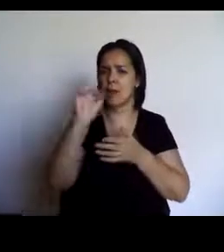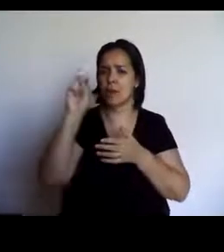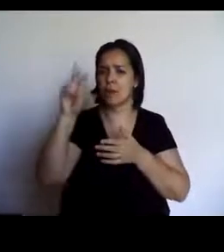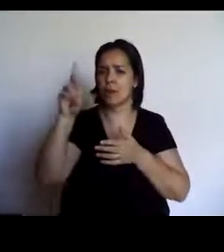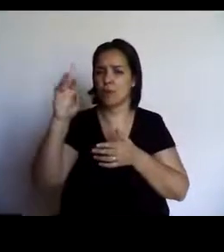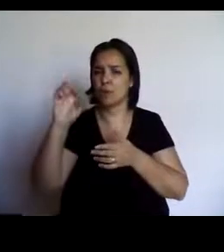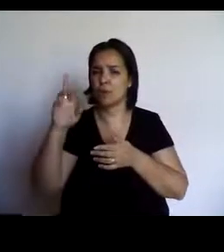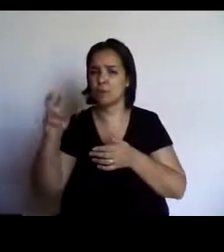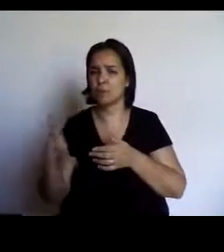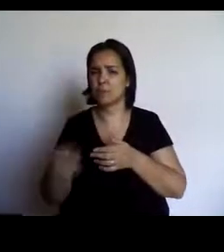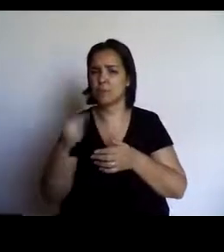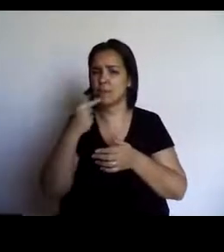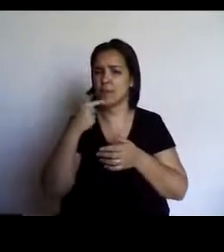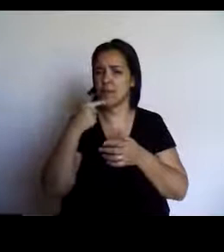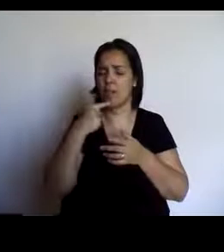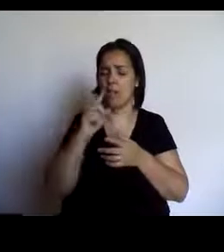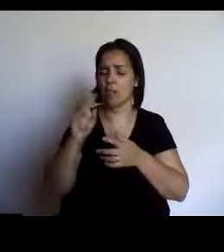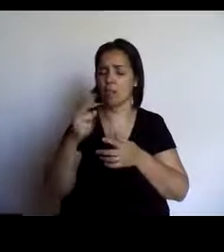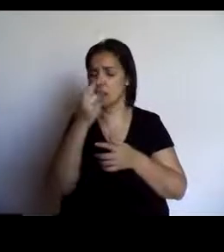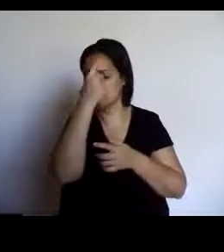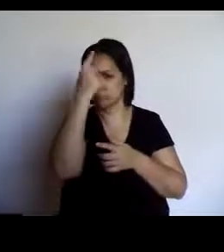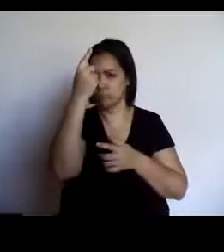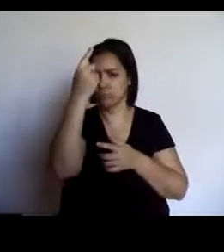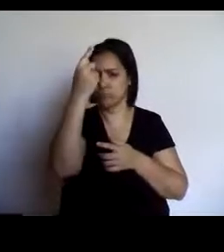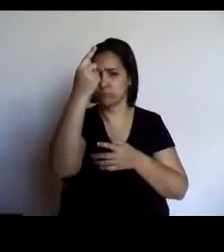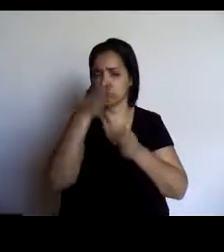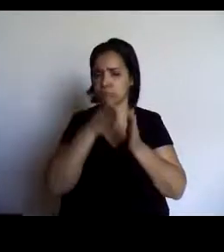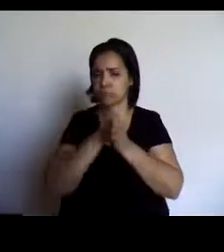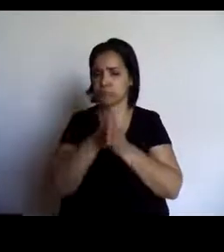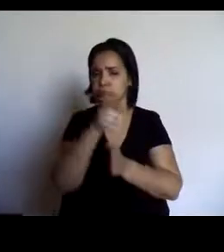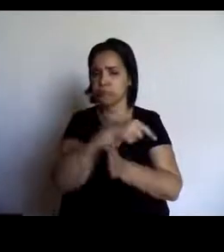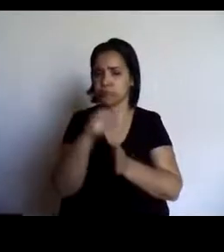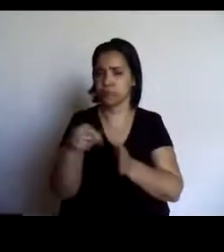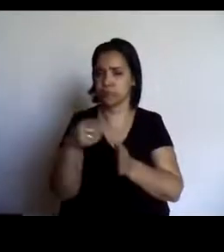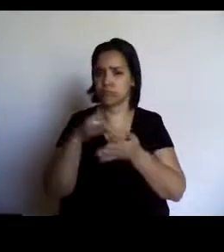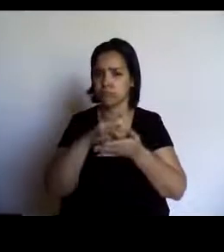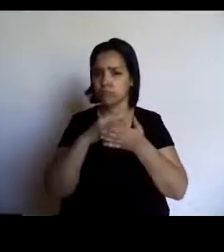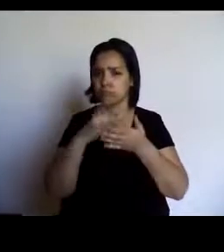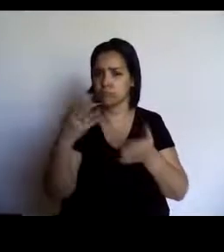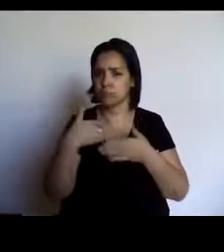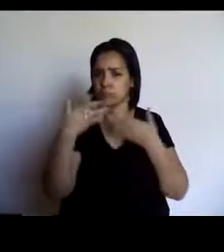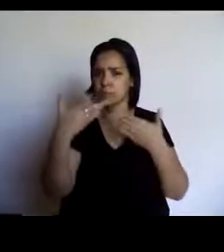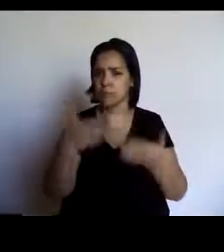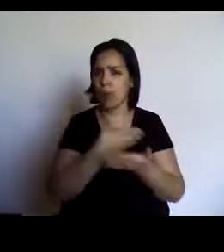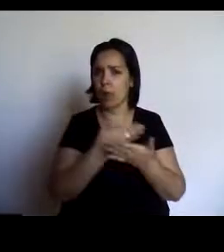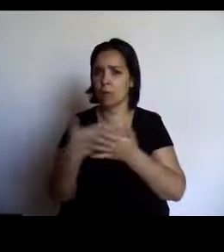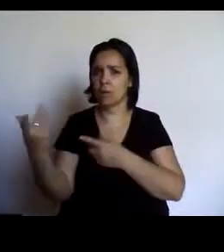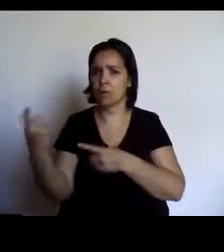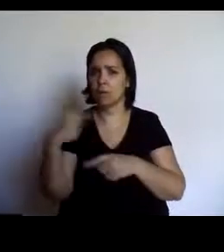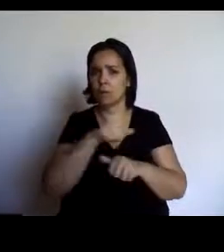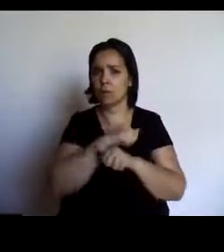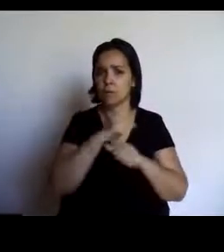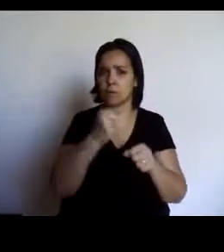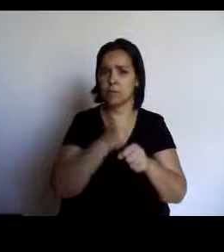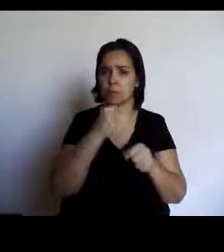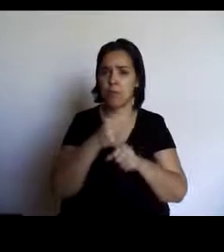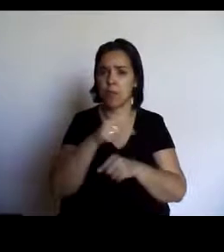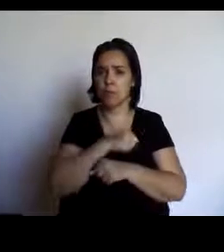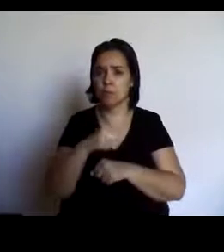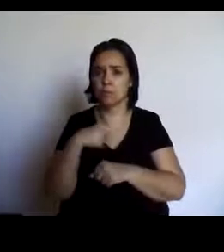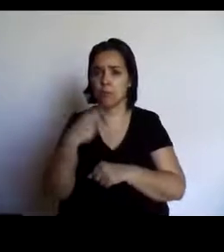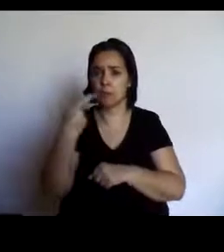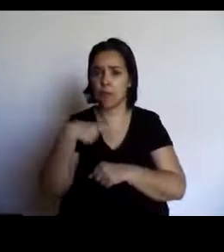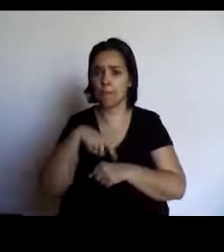sean conocidos a ambos lados de la frontera, ofreciendo un servicio de información y ayuda a demandantes de empleo, trabajadores por cuenta ajena y